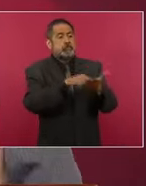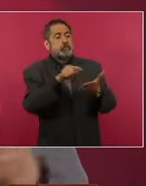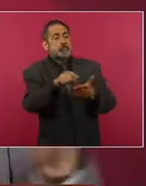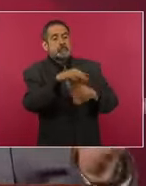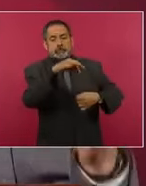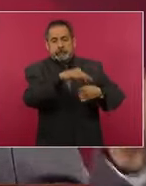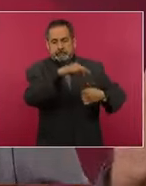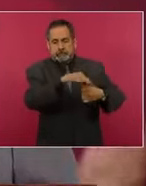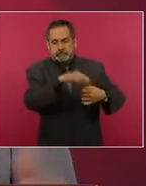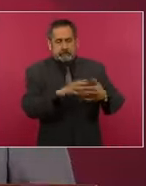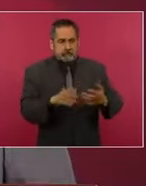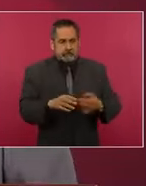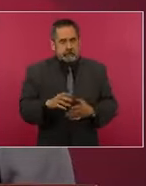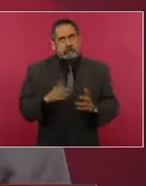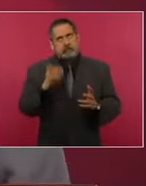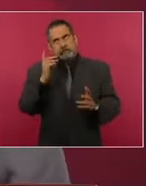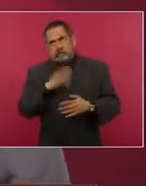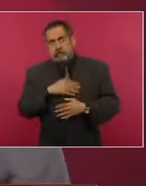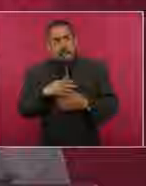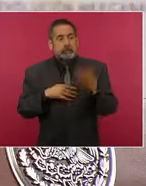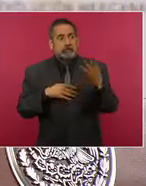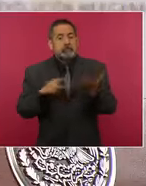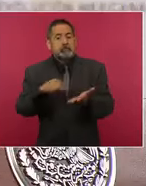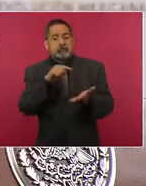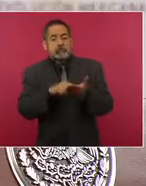Y qué bueno que nada más son cuatro.